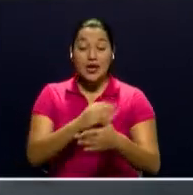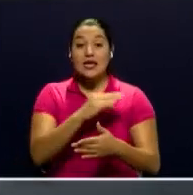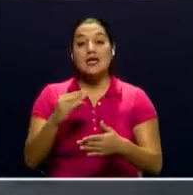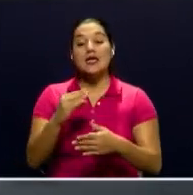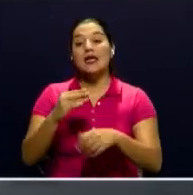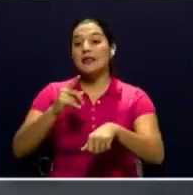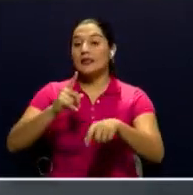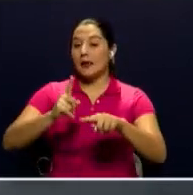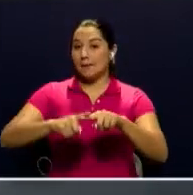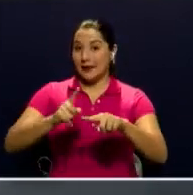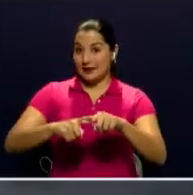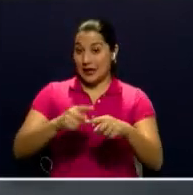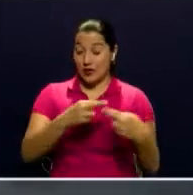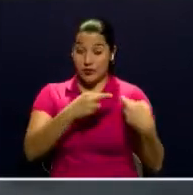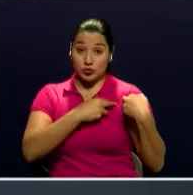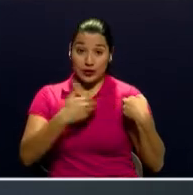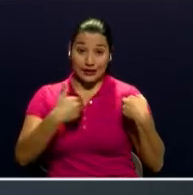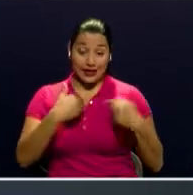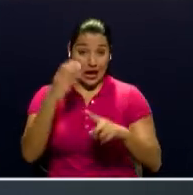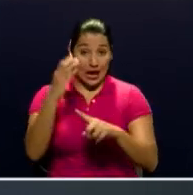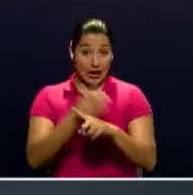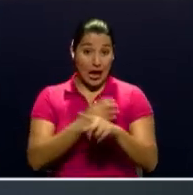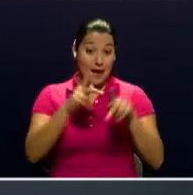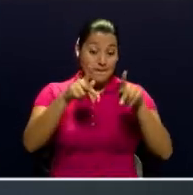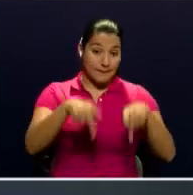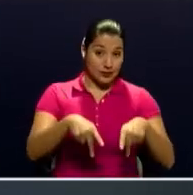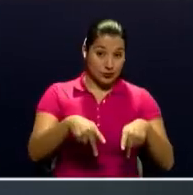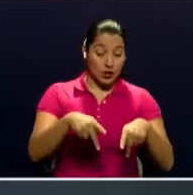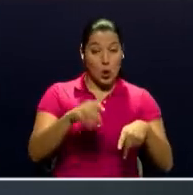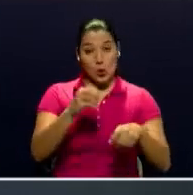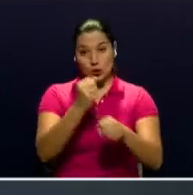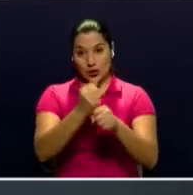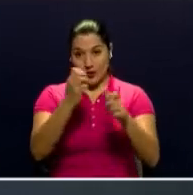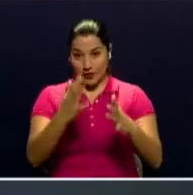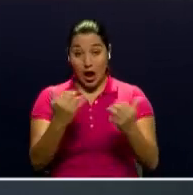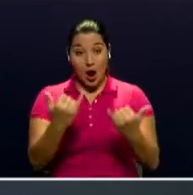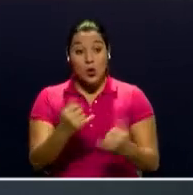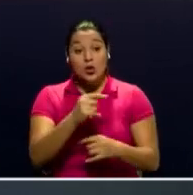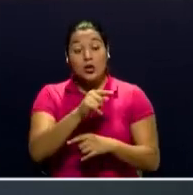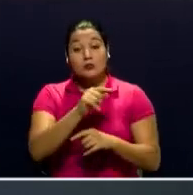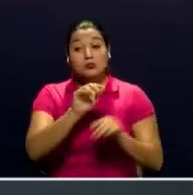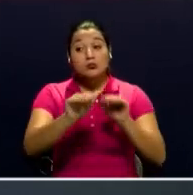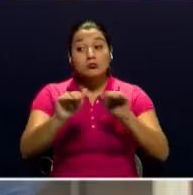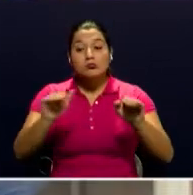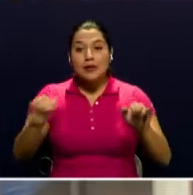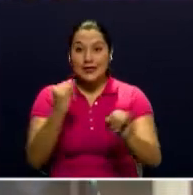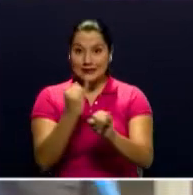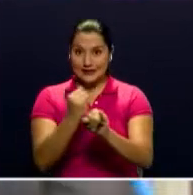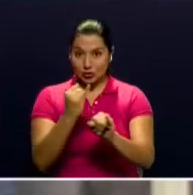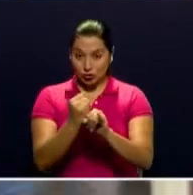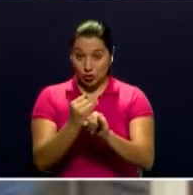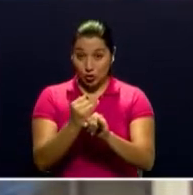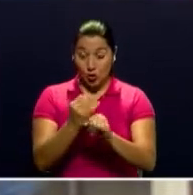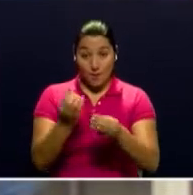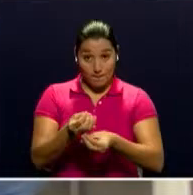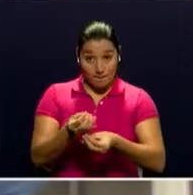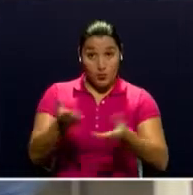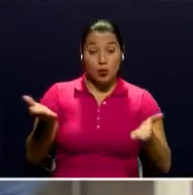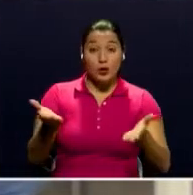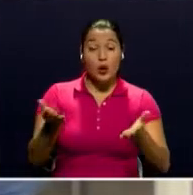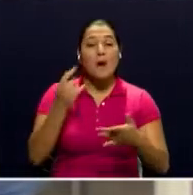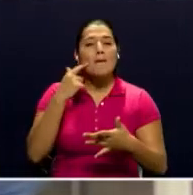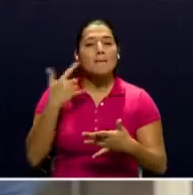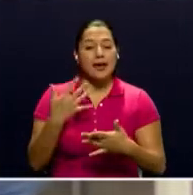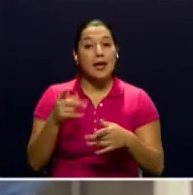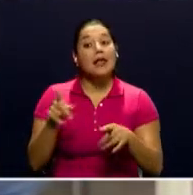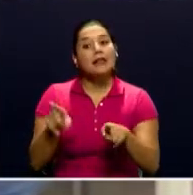funciones que desempeña cada jerarca o funcionario. Se insta a las instituciones de la administración pública descentralizadas para